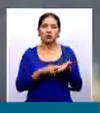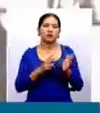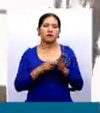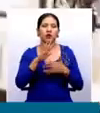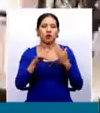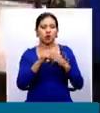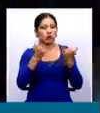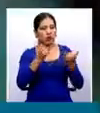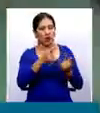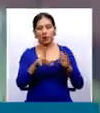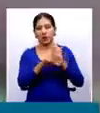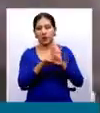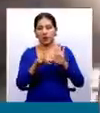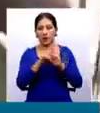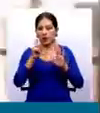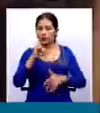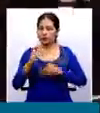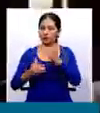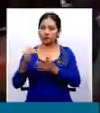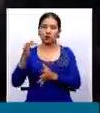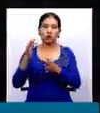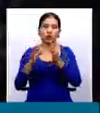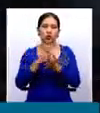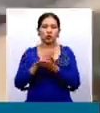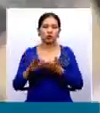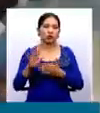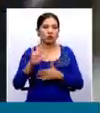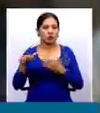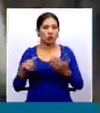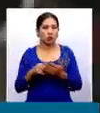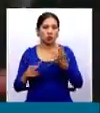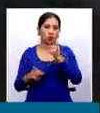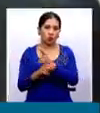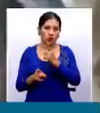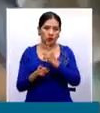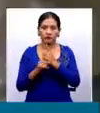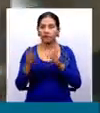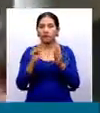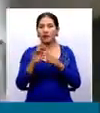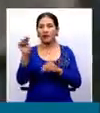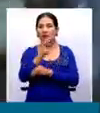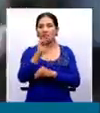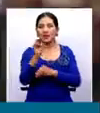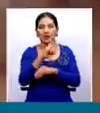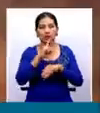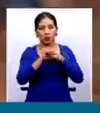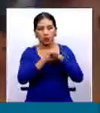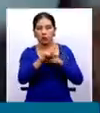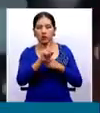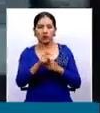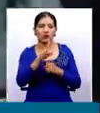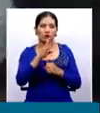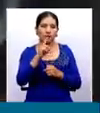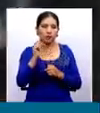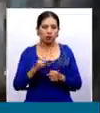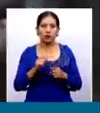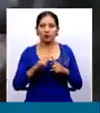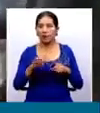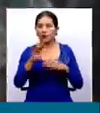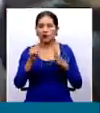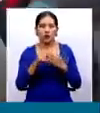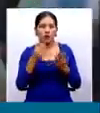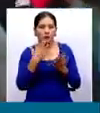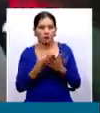haga el debido proceso, que se exprese el Ministerio Público, pero de manera imparcial, porque esto tiene que sentar